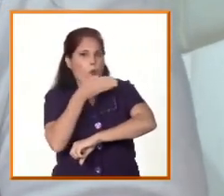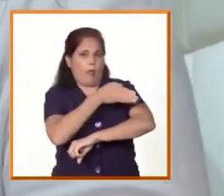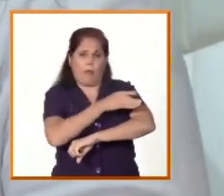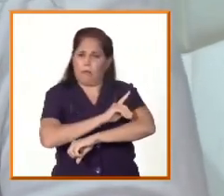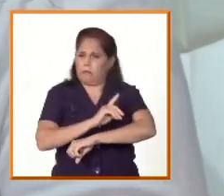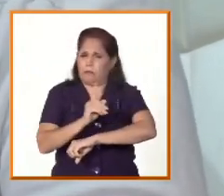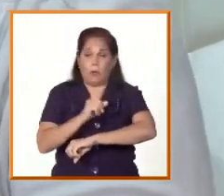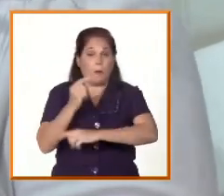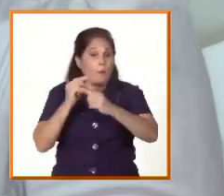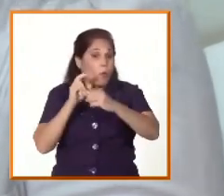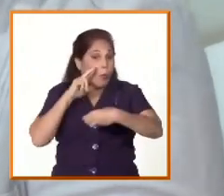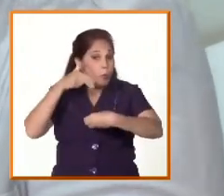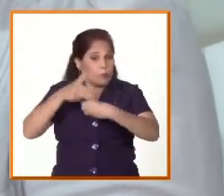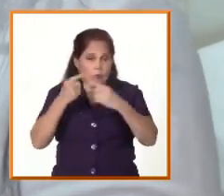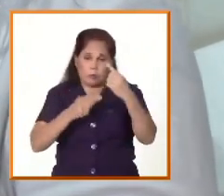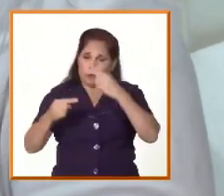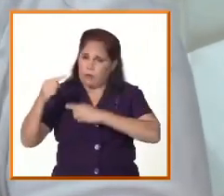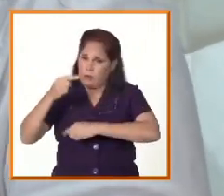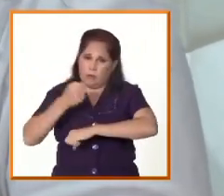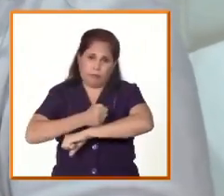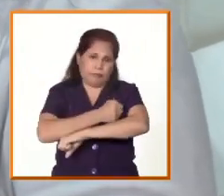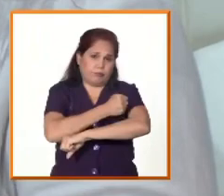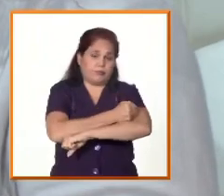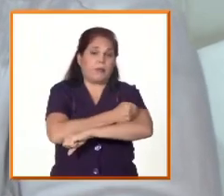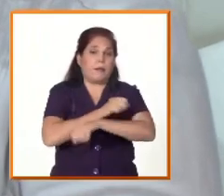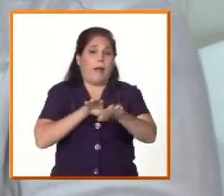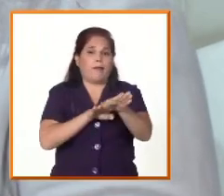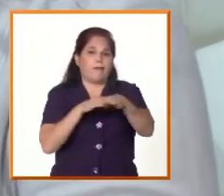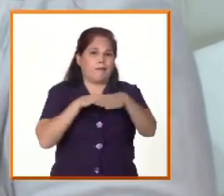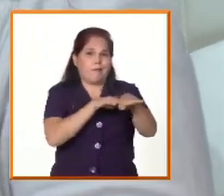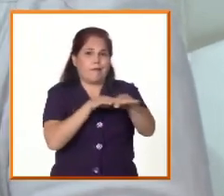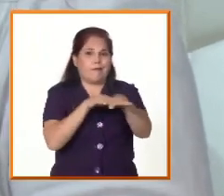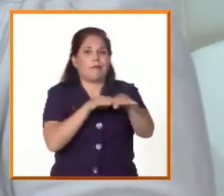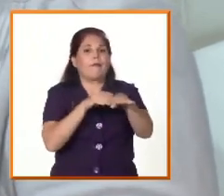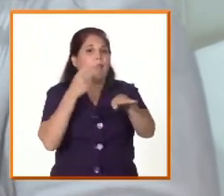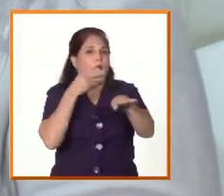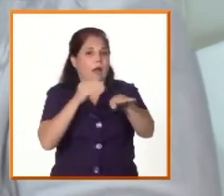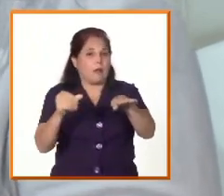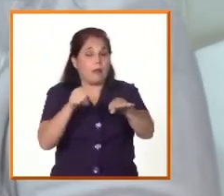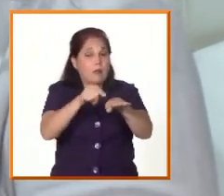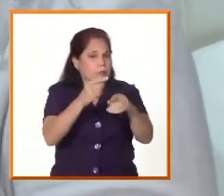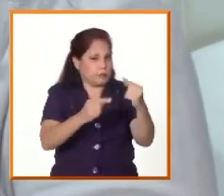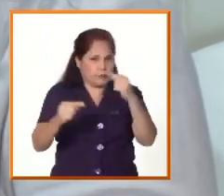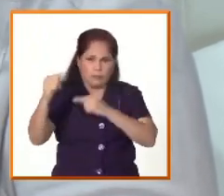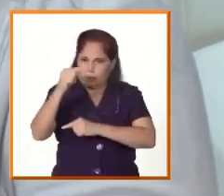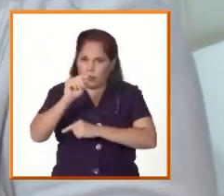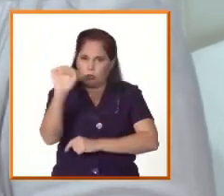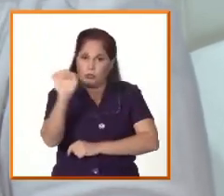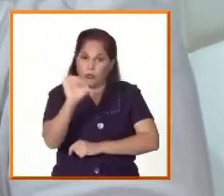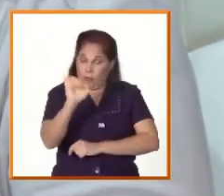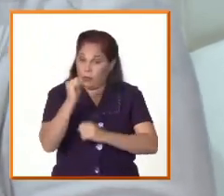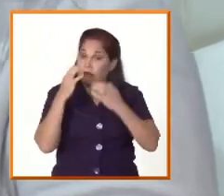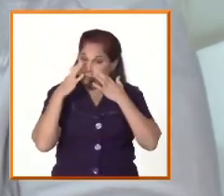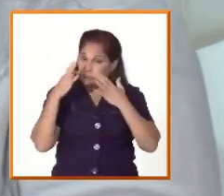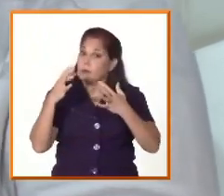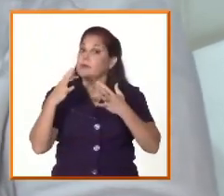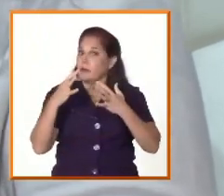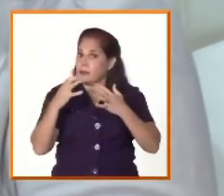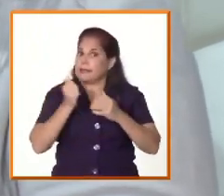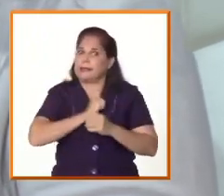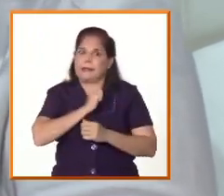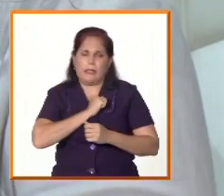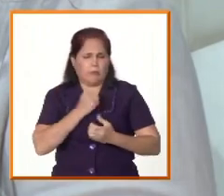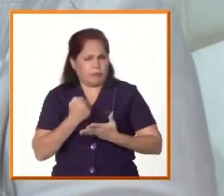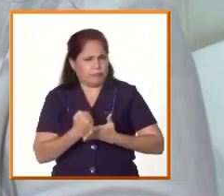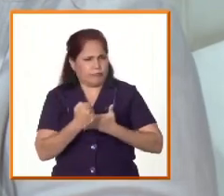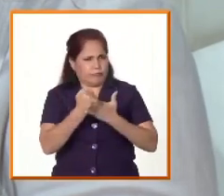se ha priorizado en los territorios puedan seguir Y eso es un un tema También tenemos que reconocer de la intención de todas las provincias de la